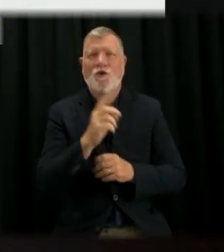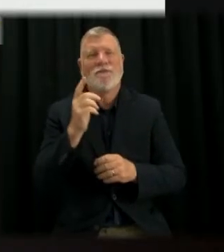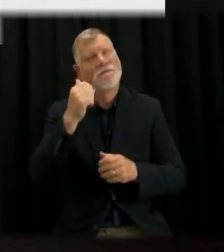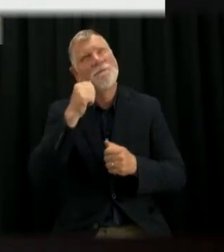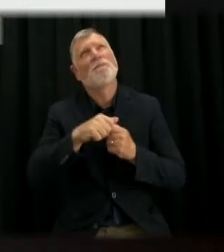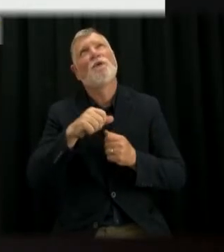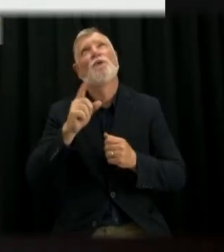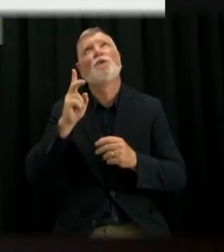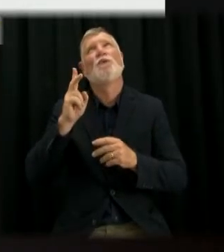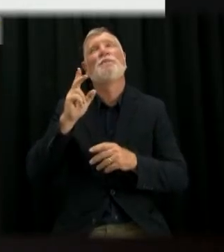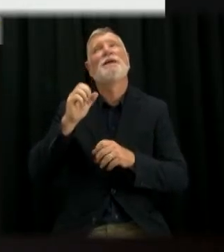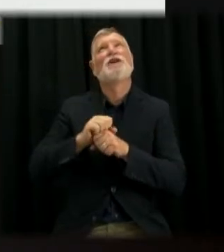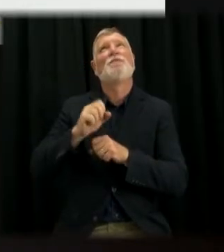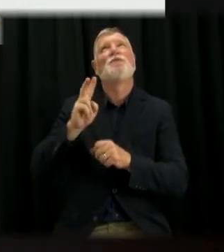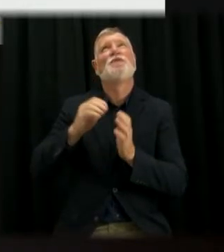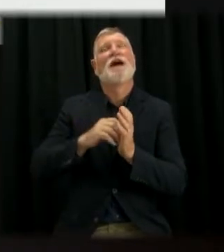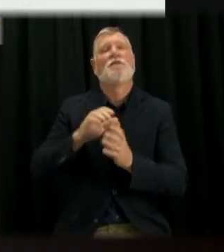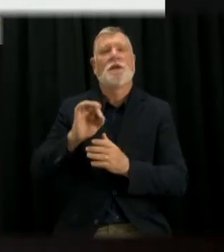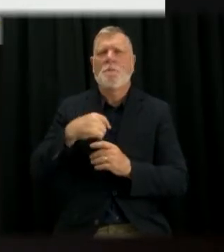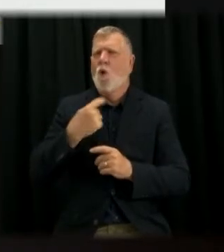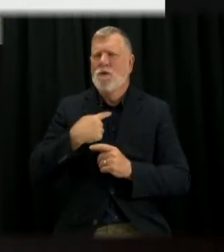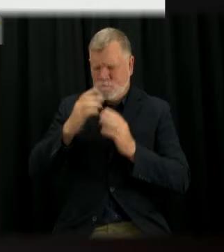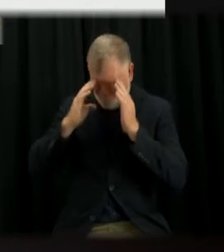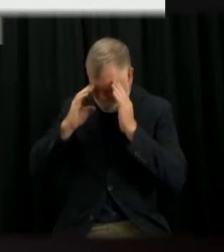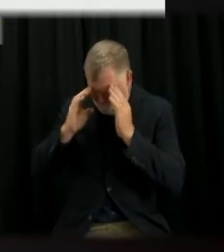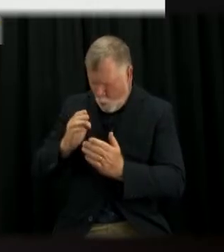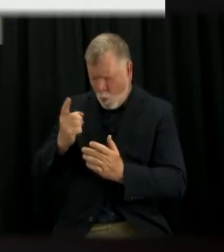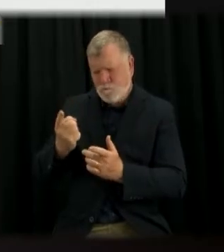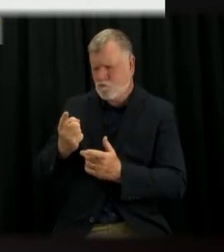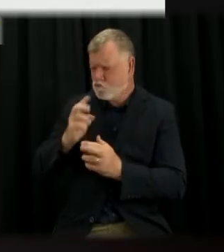Cuando hablo sobre comparo con mi oficina